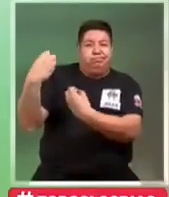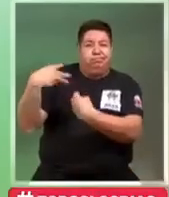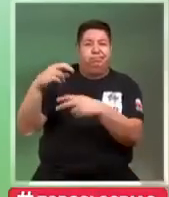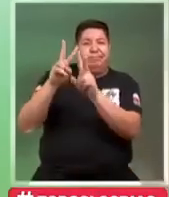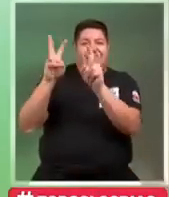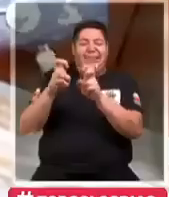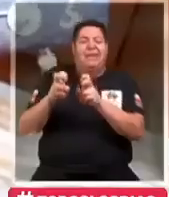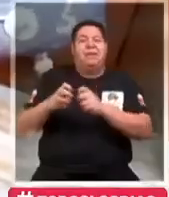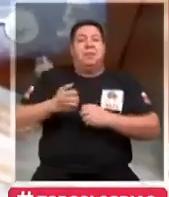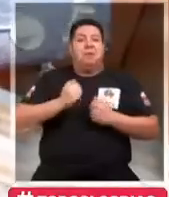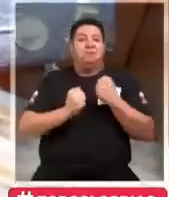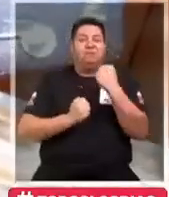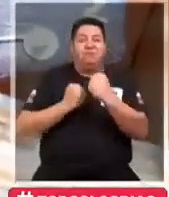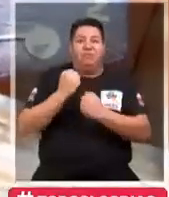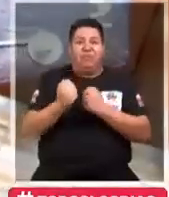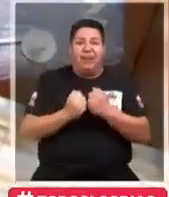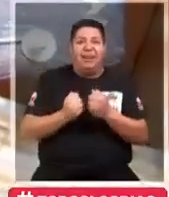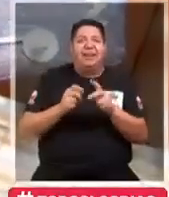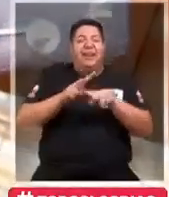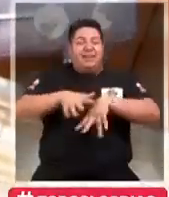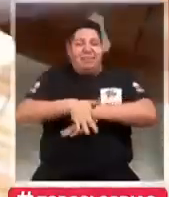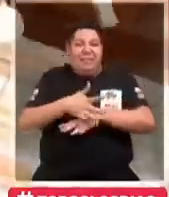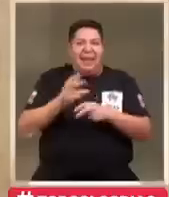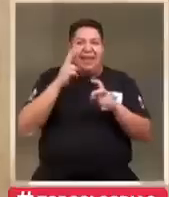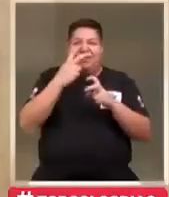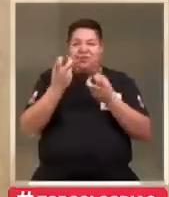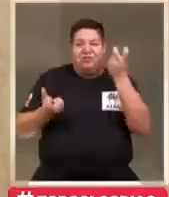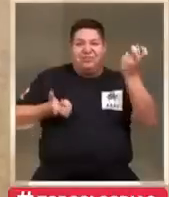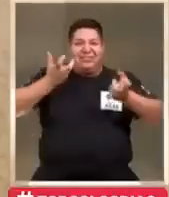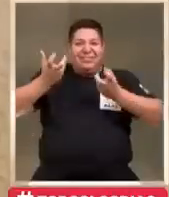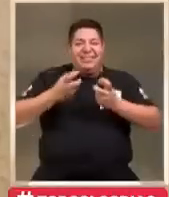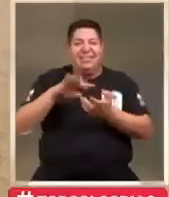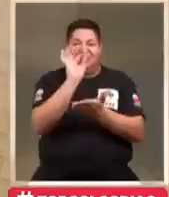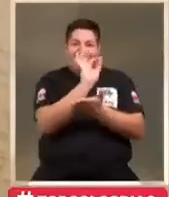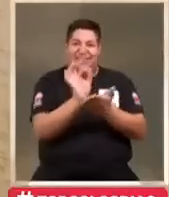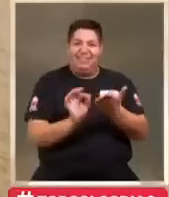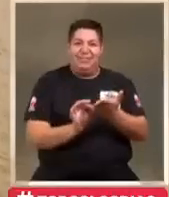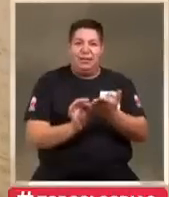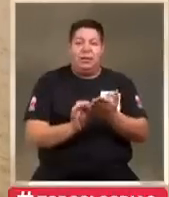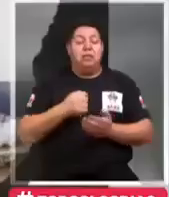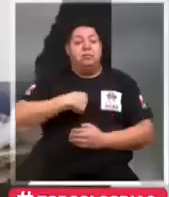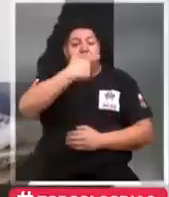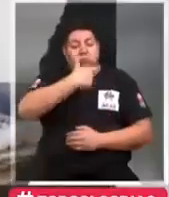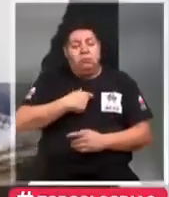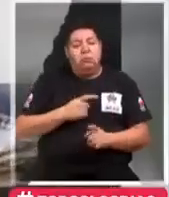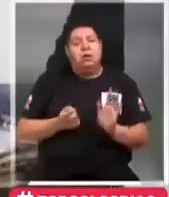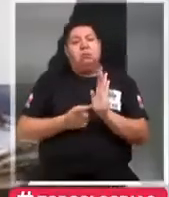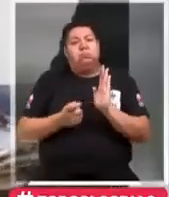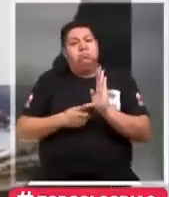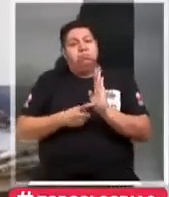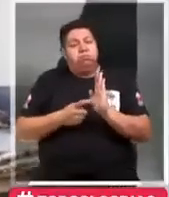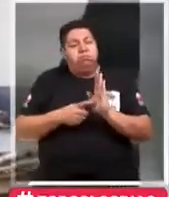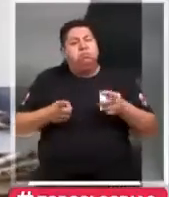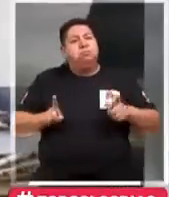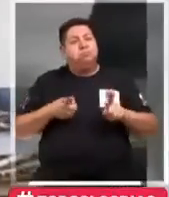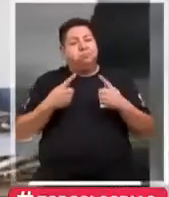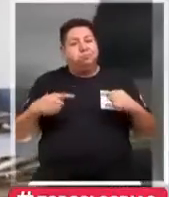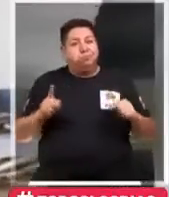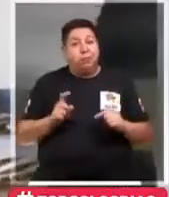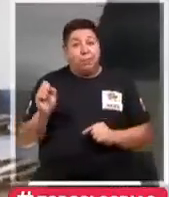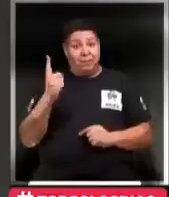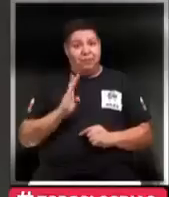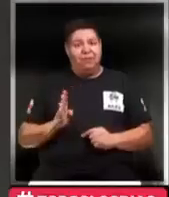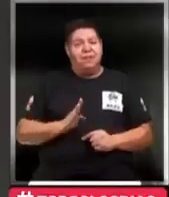arte, el bailar, teatro, circo, dibujar. Y me empezó a gustar la música desde primero